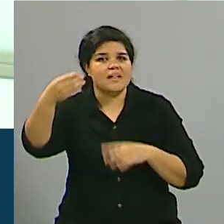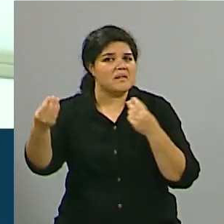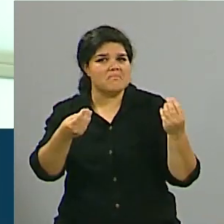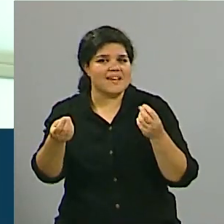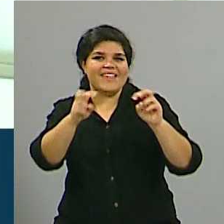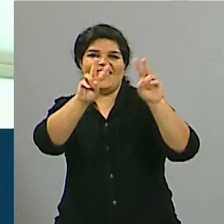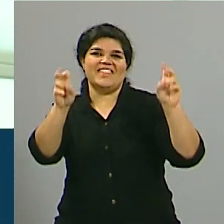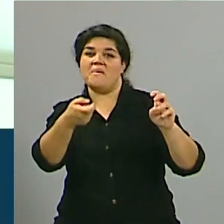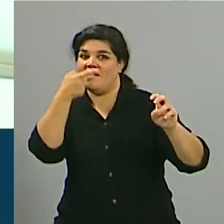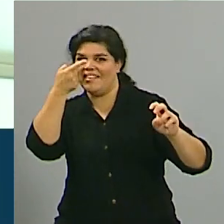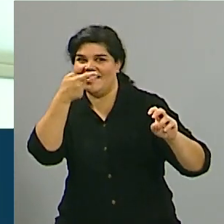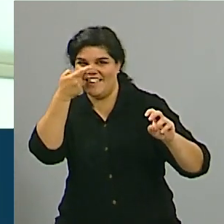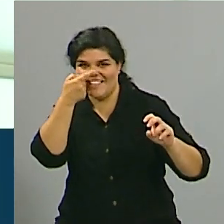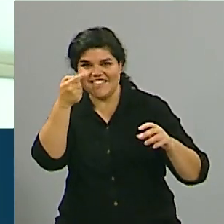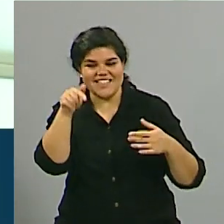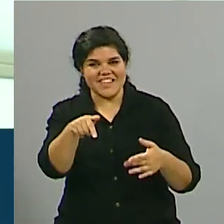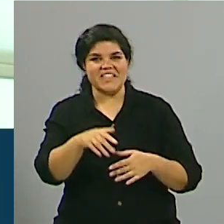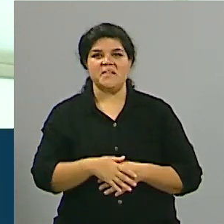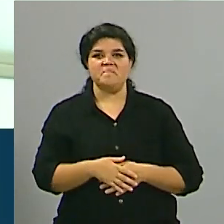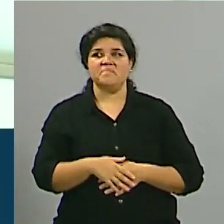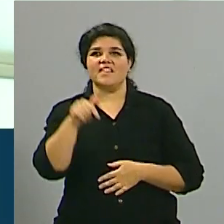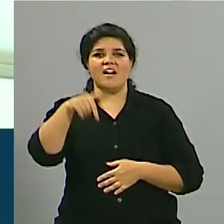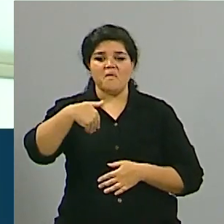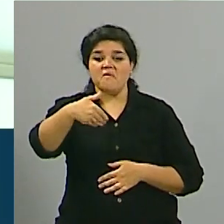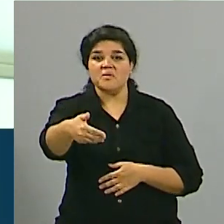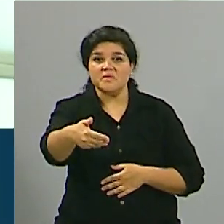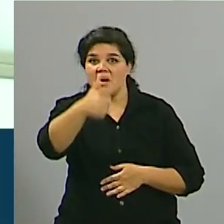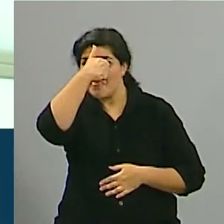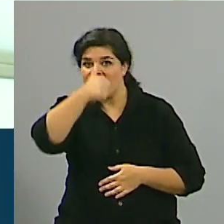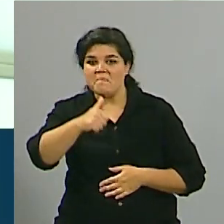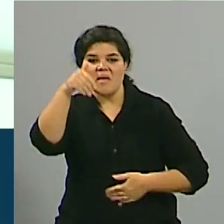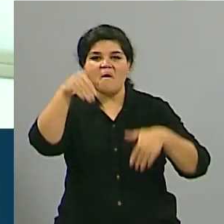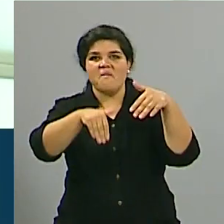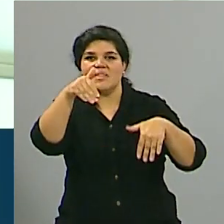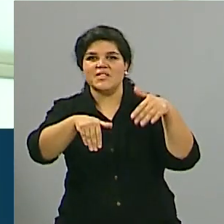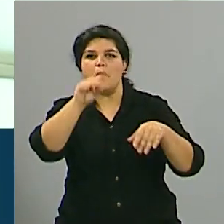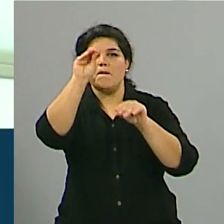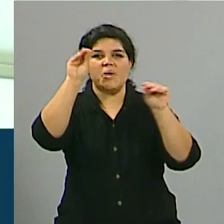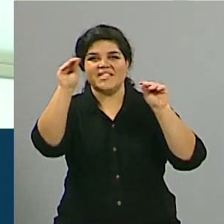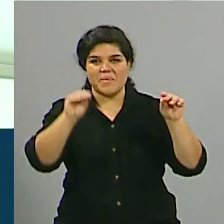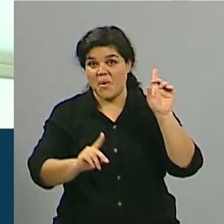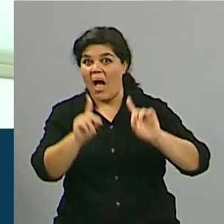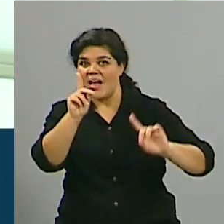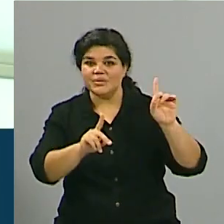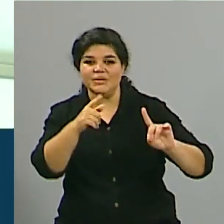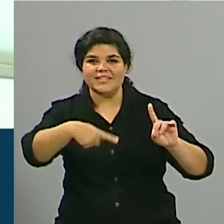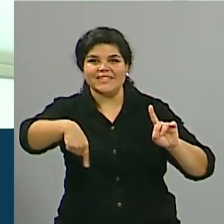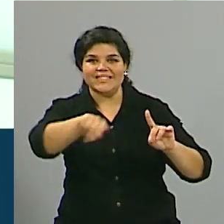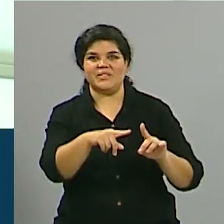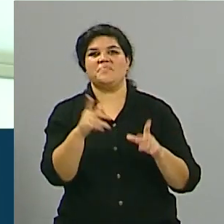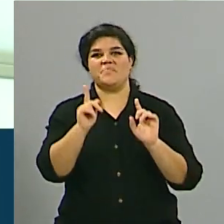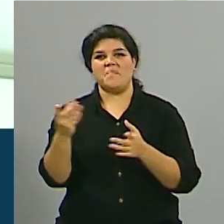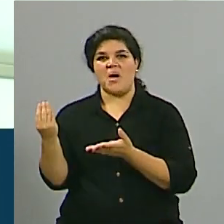bastante interesantes. Y decimos esto porque se vienen las elecciones en algunos municipios este fin de semana. Vamos a estar hablando con uno de